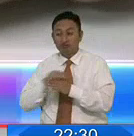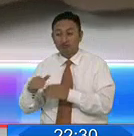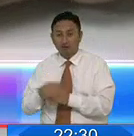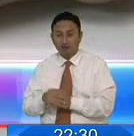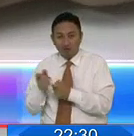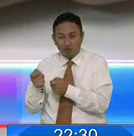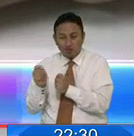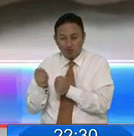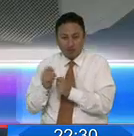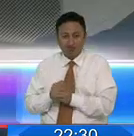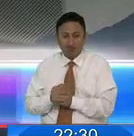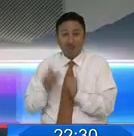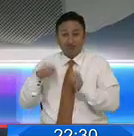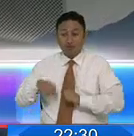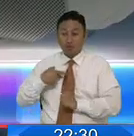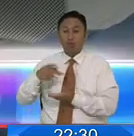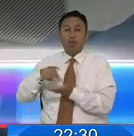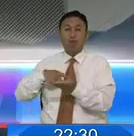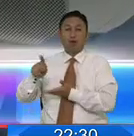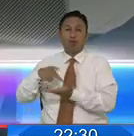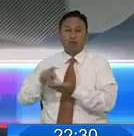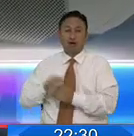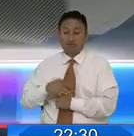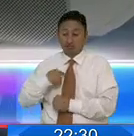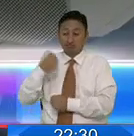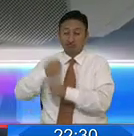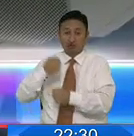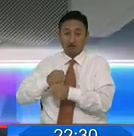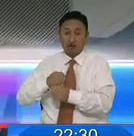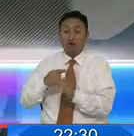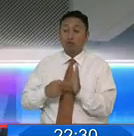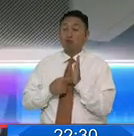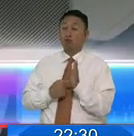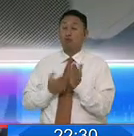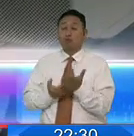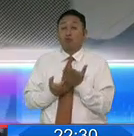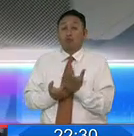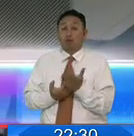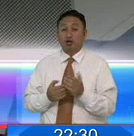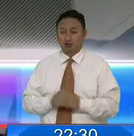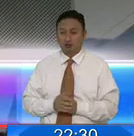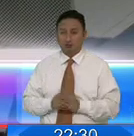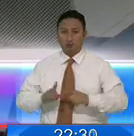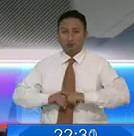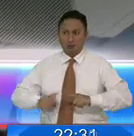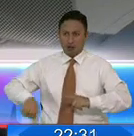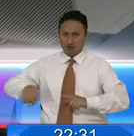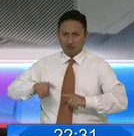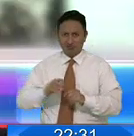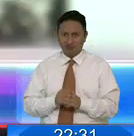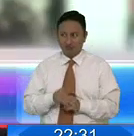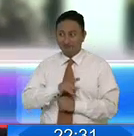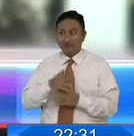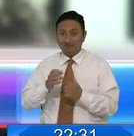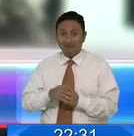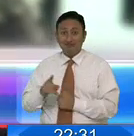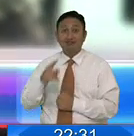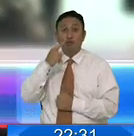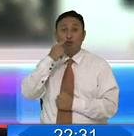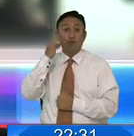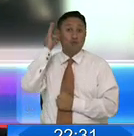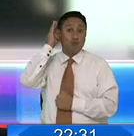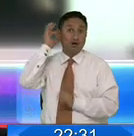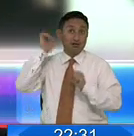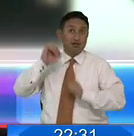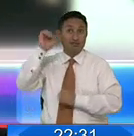aparentemente ofreciendo pagos mínimos por trabajos de modelaje pero en realidad lo que buscaba era conseguir registrar a los hombres y mujeres